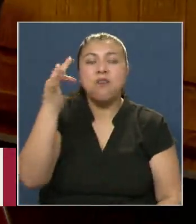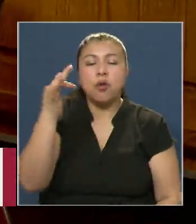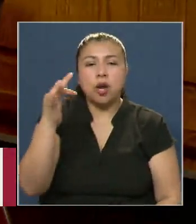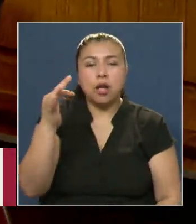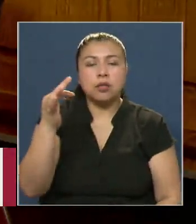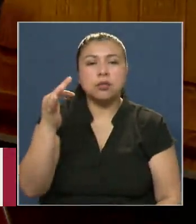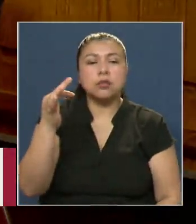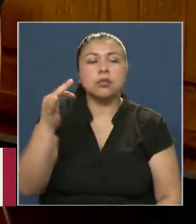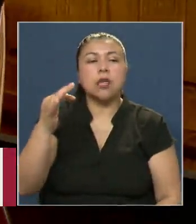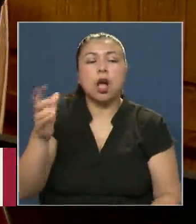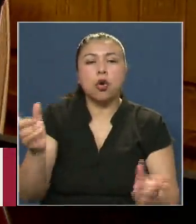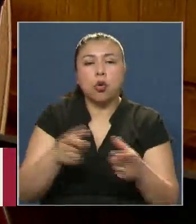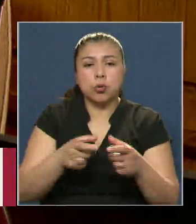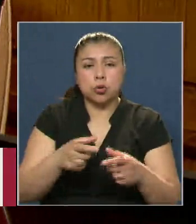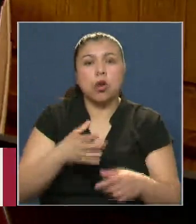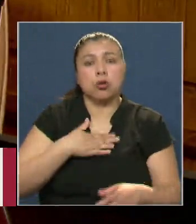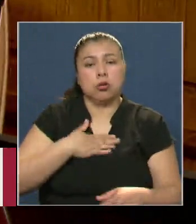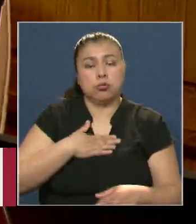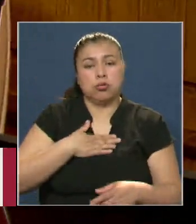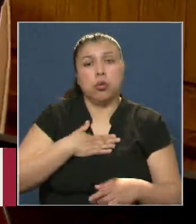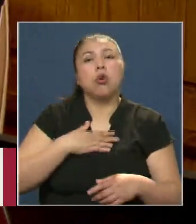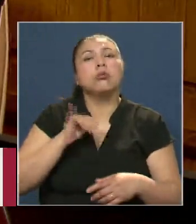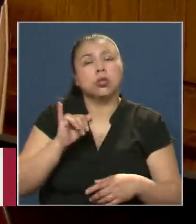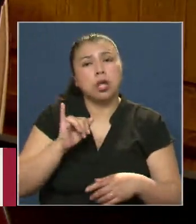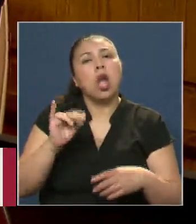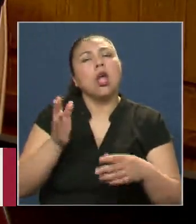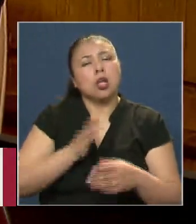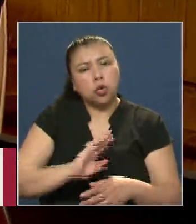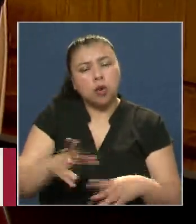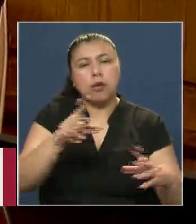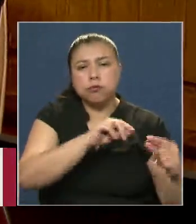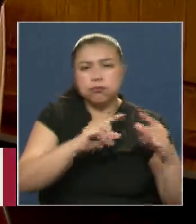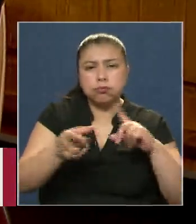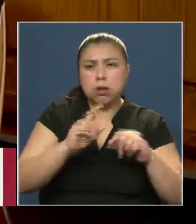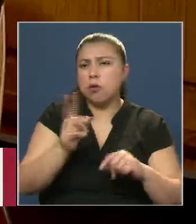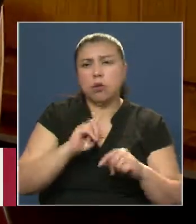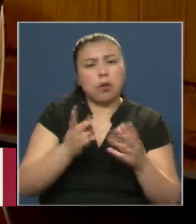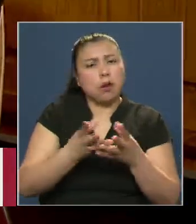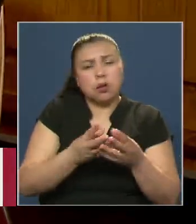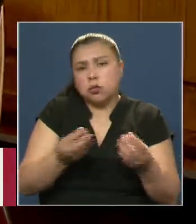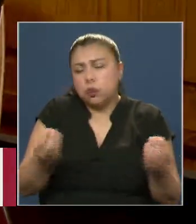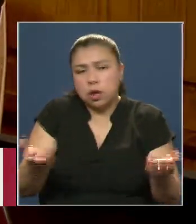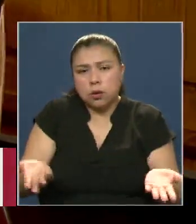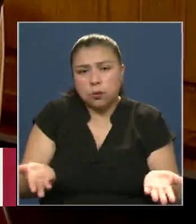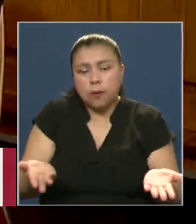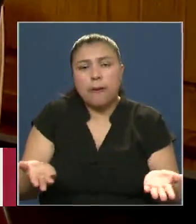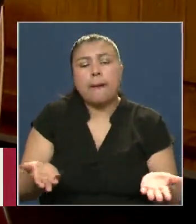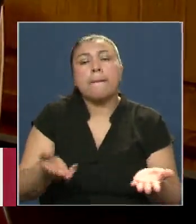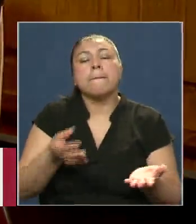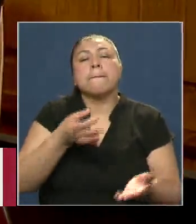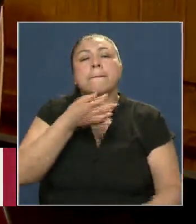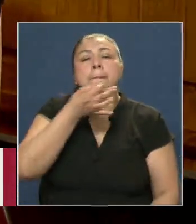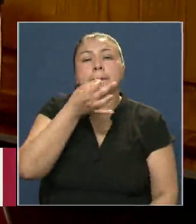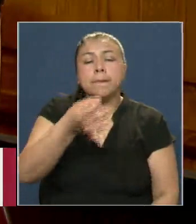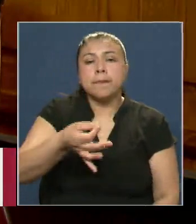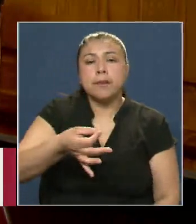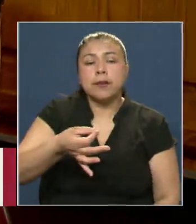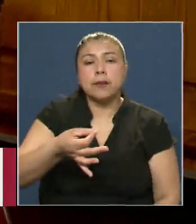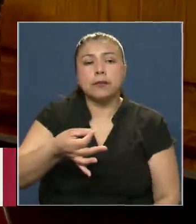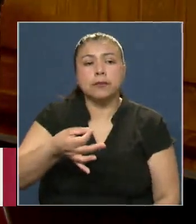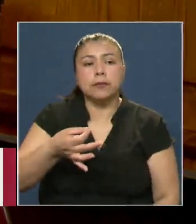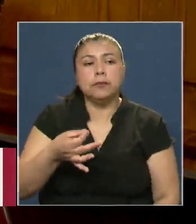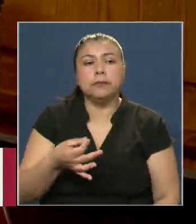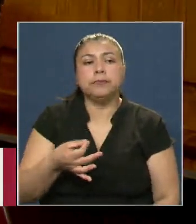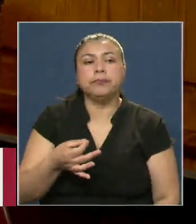en comisión que presido y hemos estado viendo y que todavía no tenemos resuelto porque finalmente dice allí que el piso para